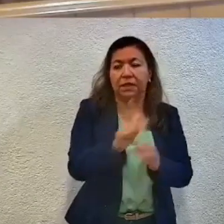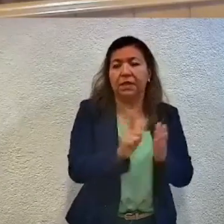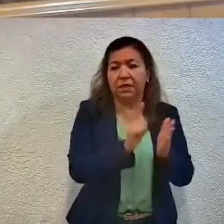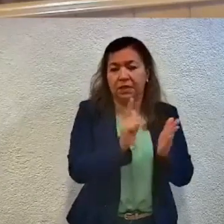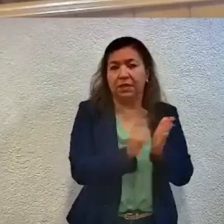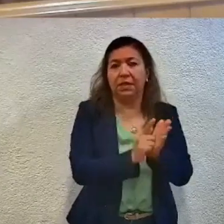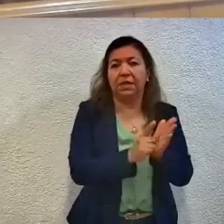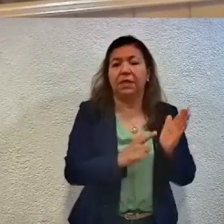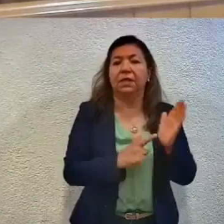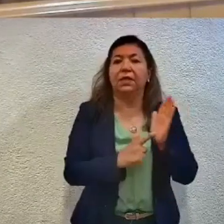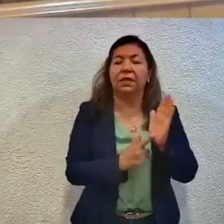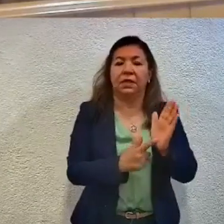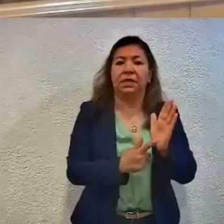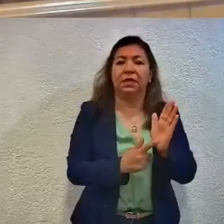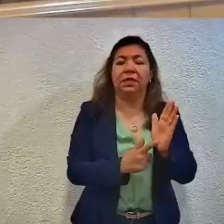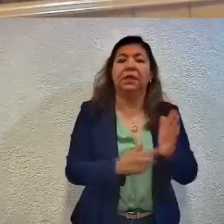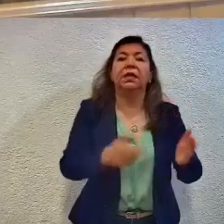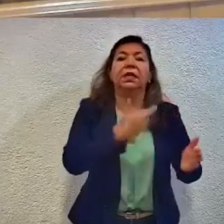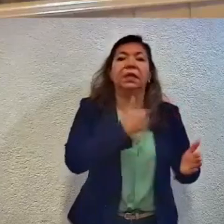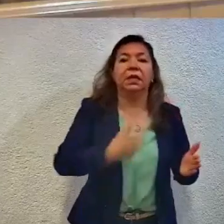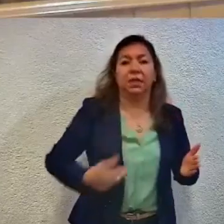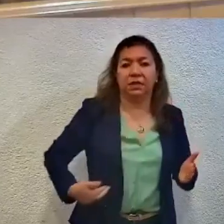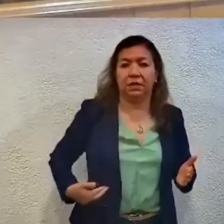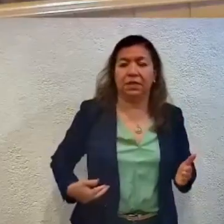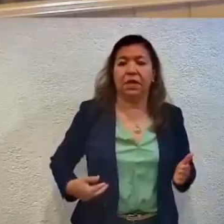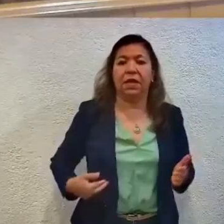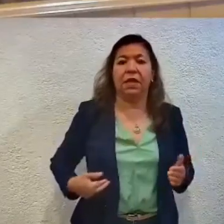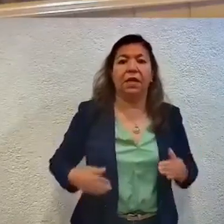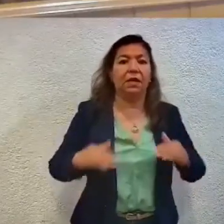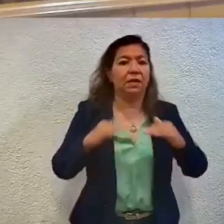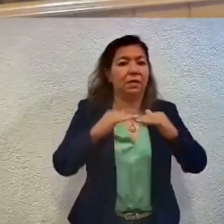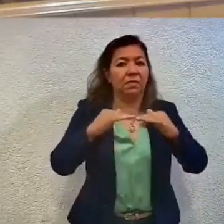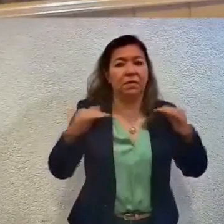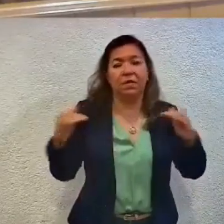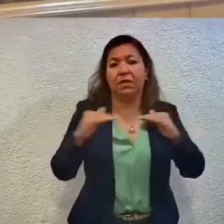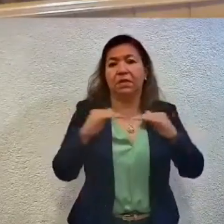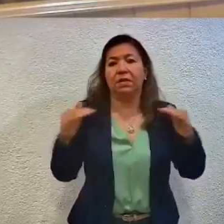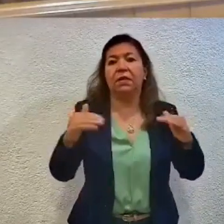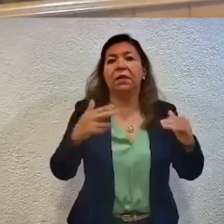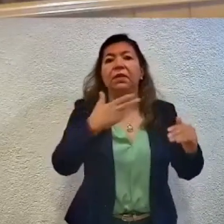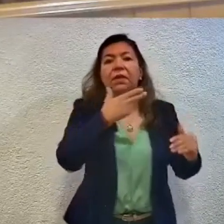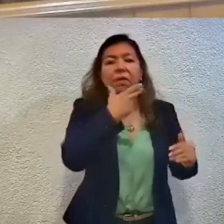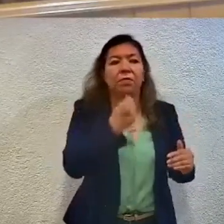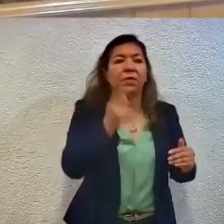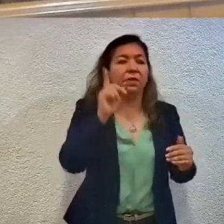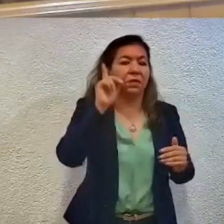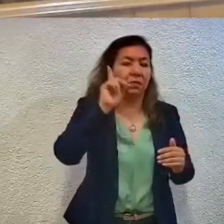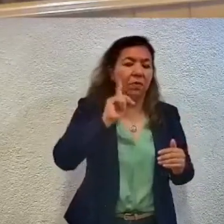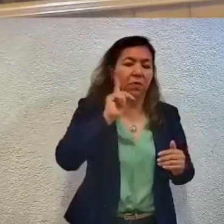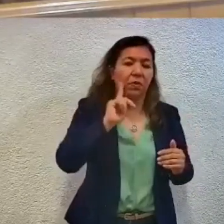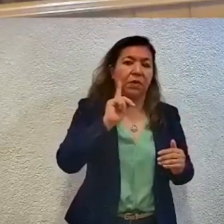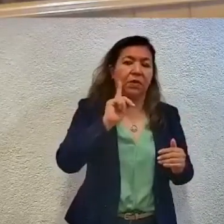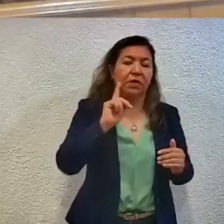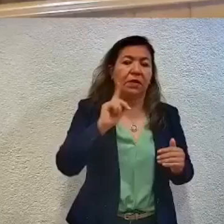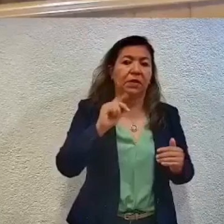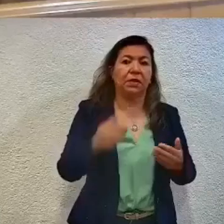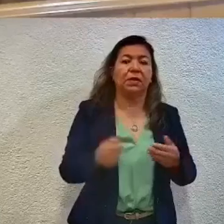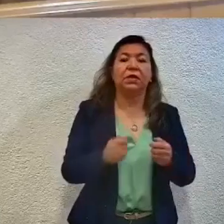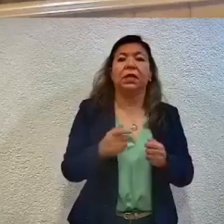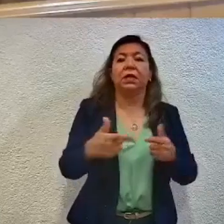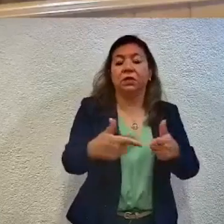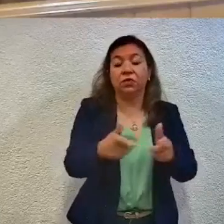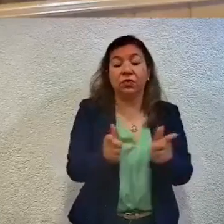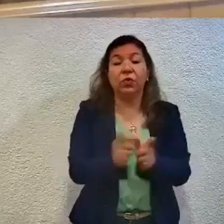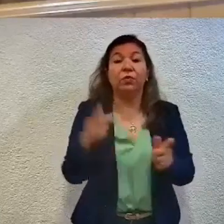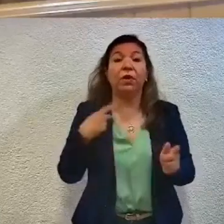valer, la litis consiste en determinar si la asignación de regidurías conforme al género, prelación y acción afirmativa efectuada por